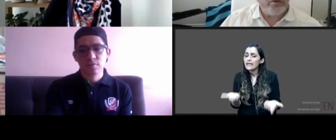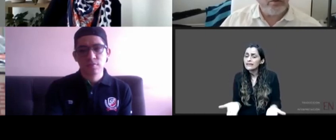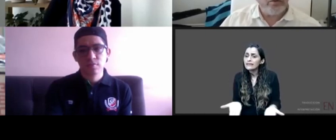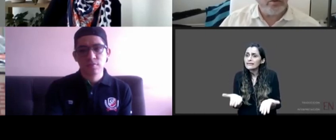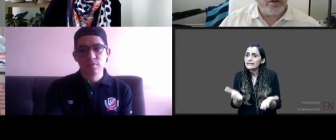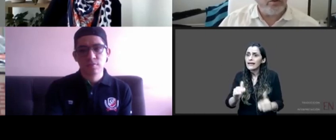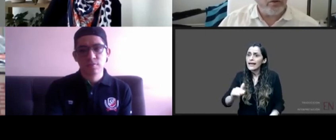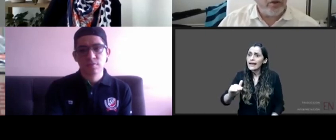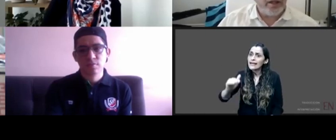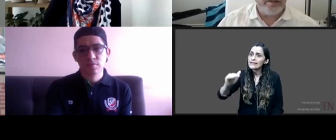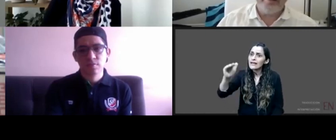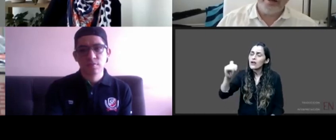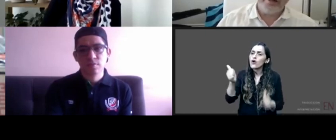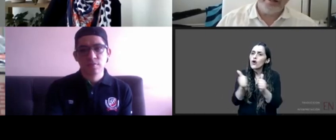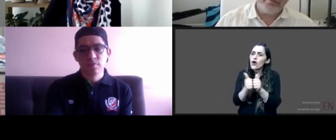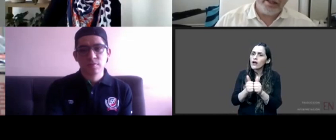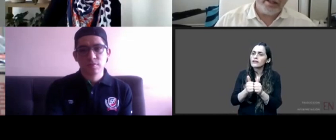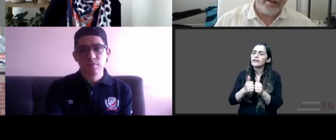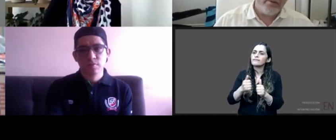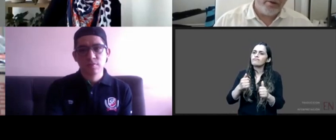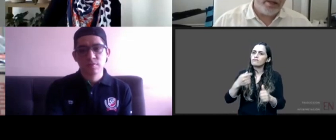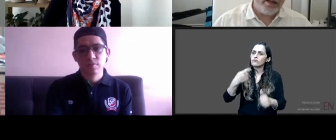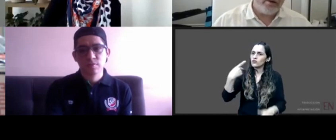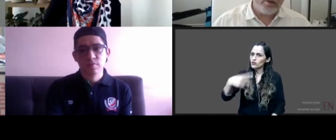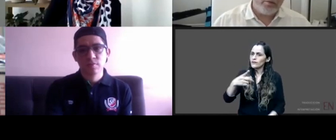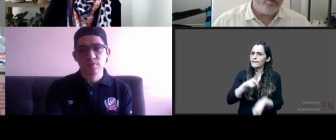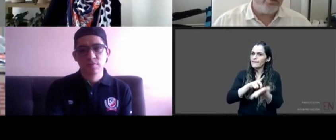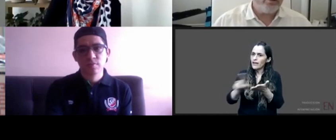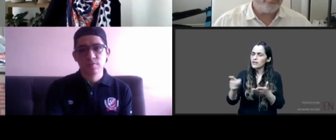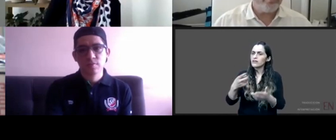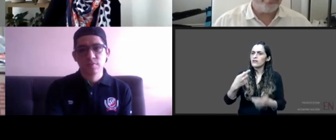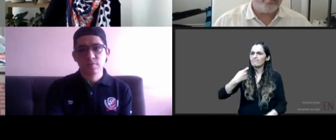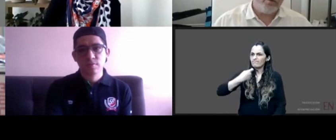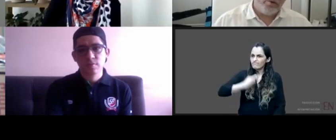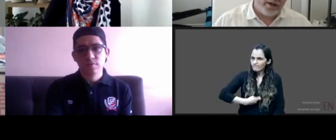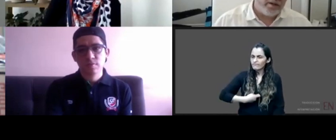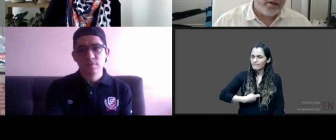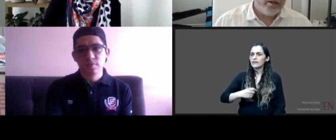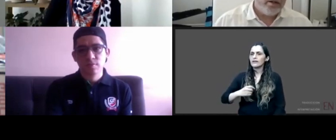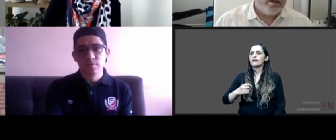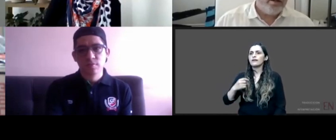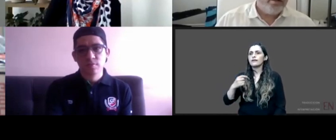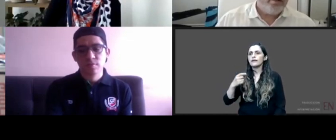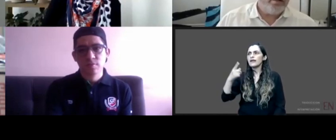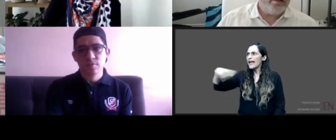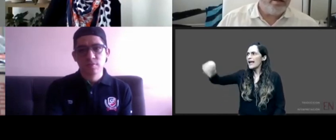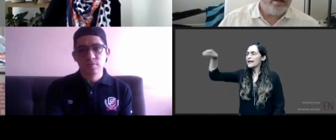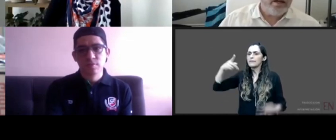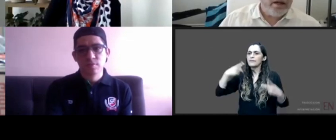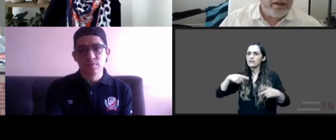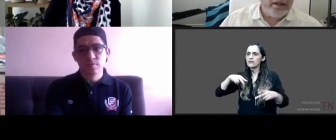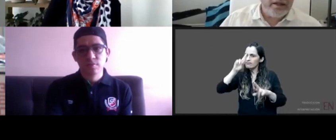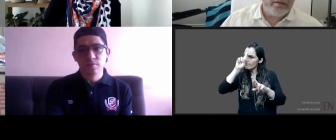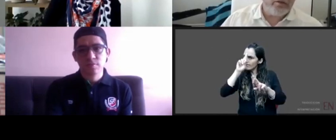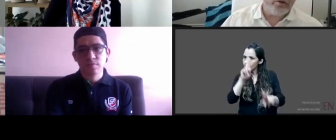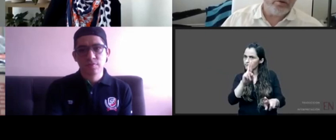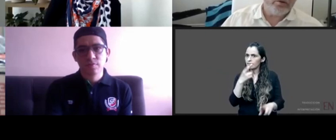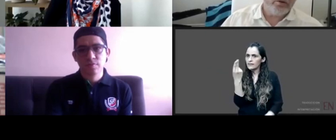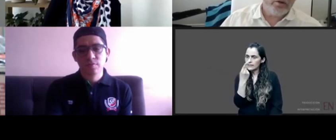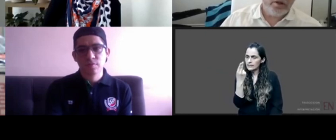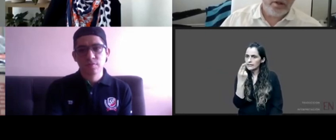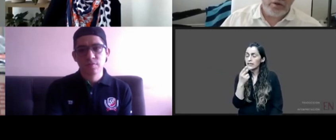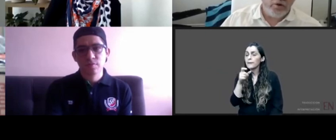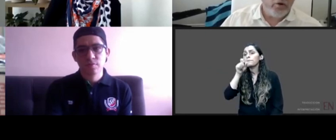que los adultos que los rodeen, sea en el ambiente familiar o en el público, les den su lugar. Y que la